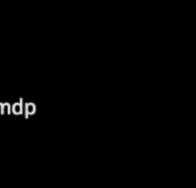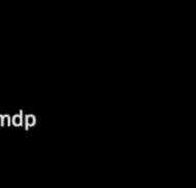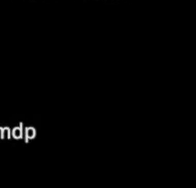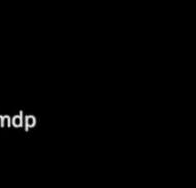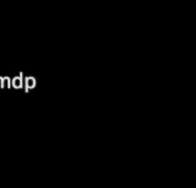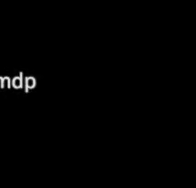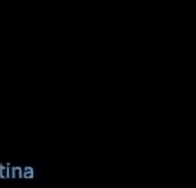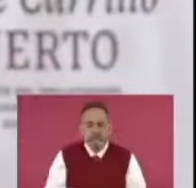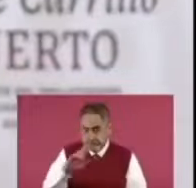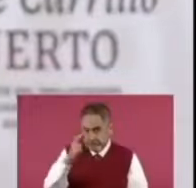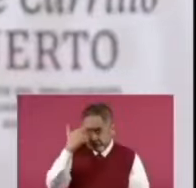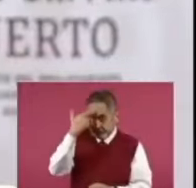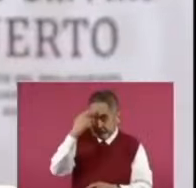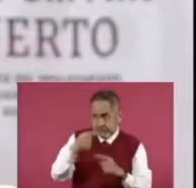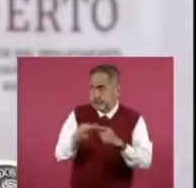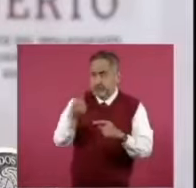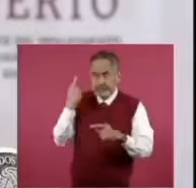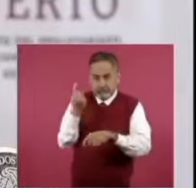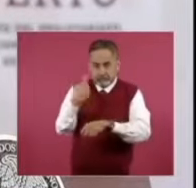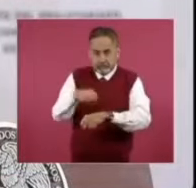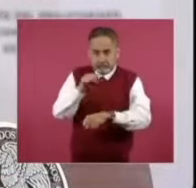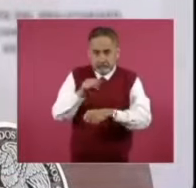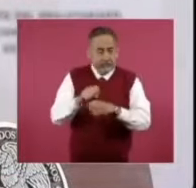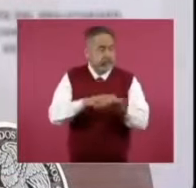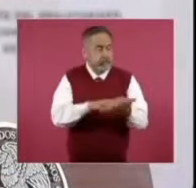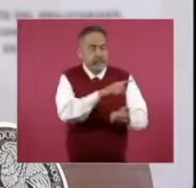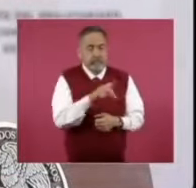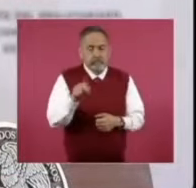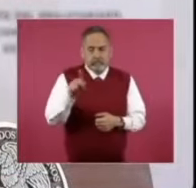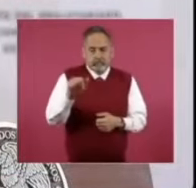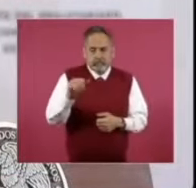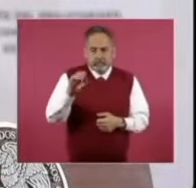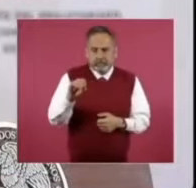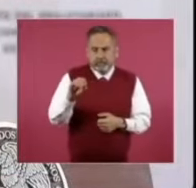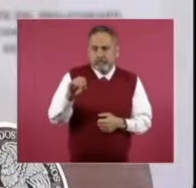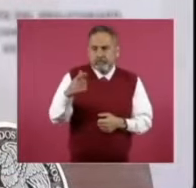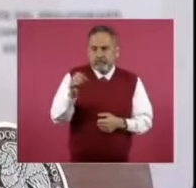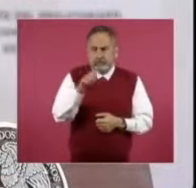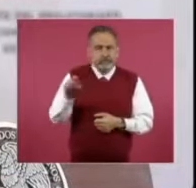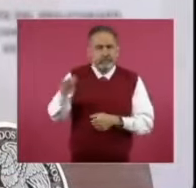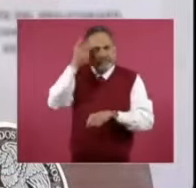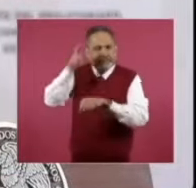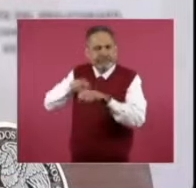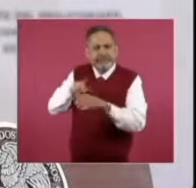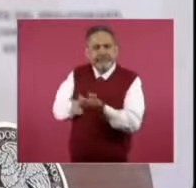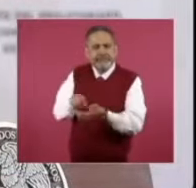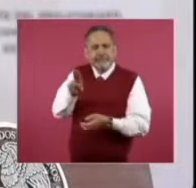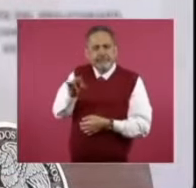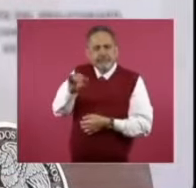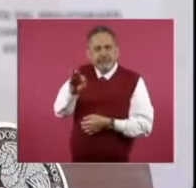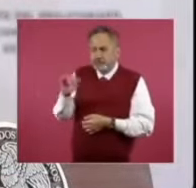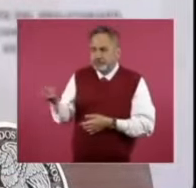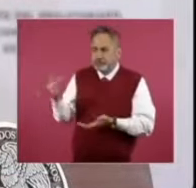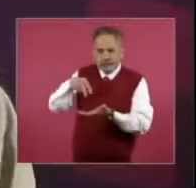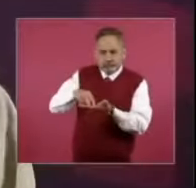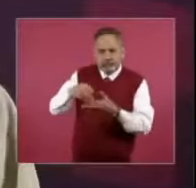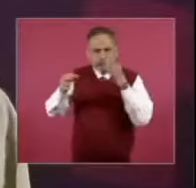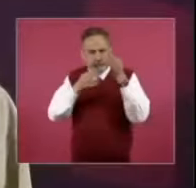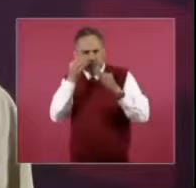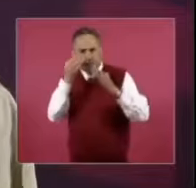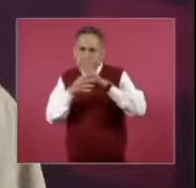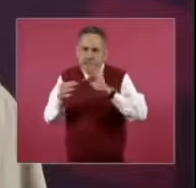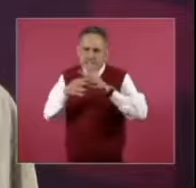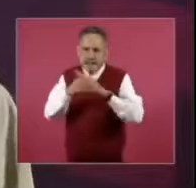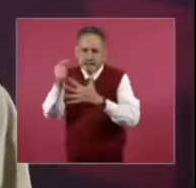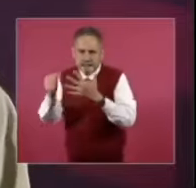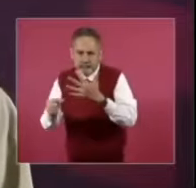inversión de Estados Unidos aquí a México, a esta ONG, los de Mexicanos contra